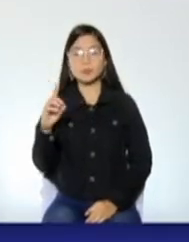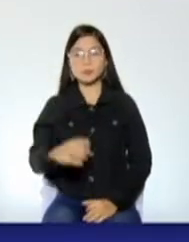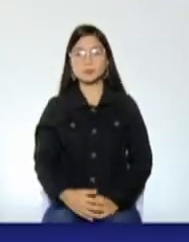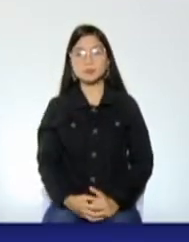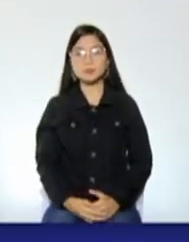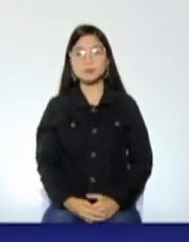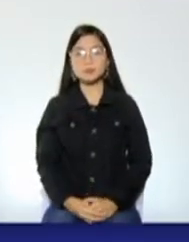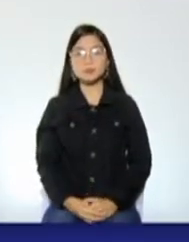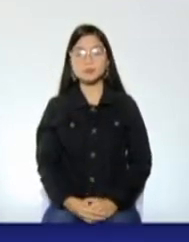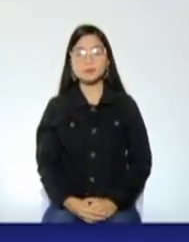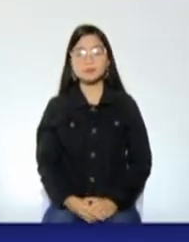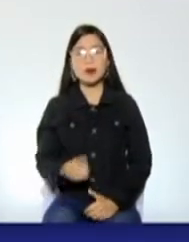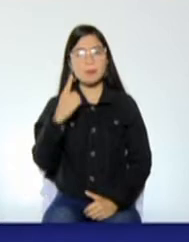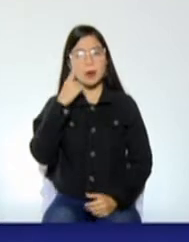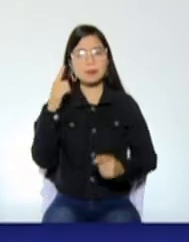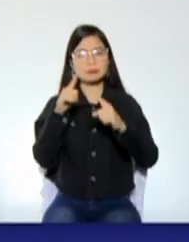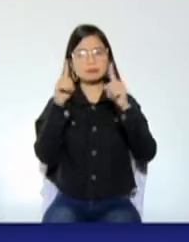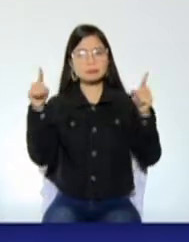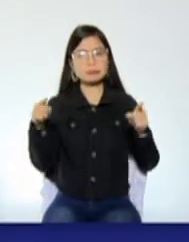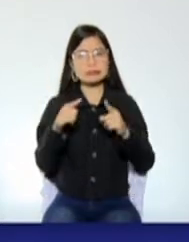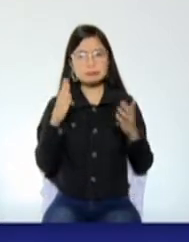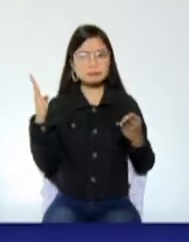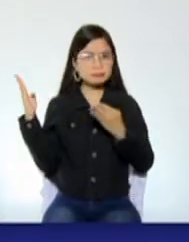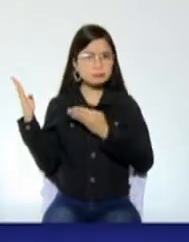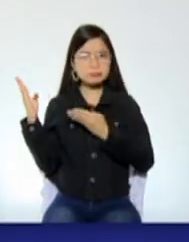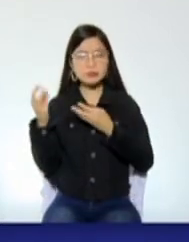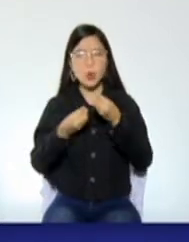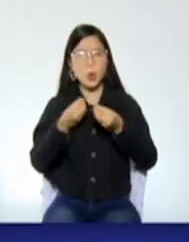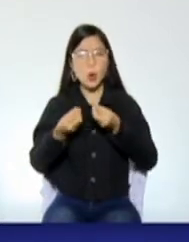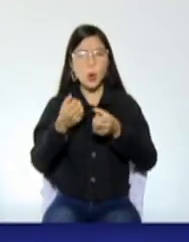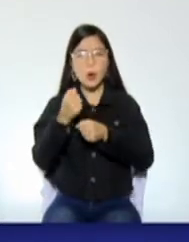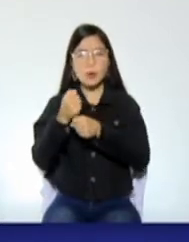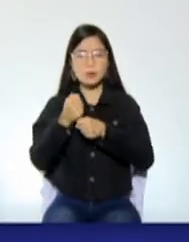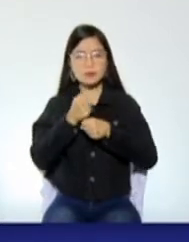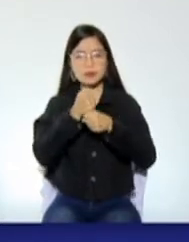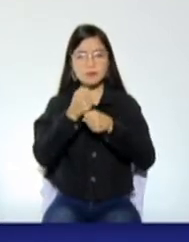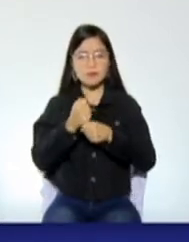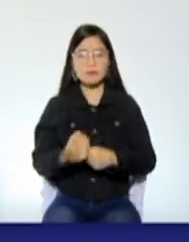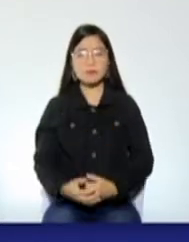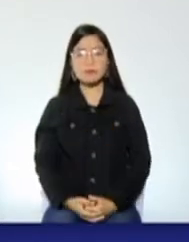ejemplificar cómo vamos a estar trabajando.